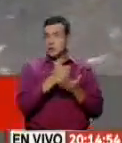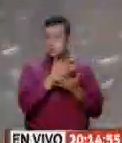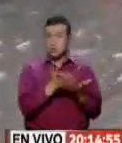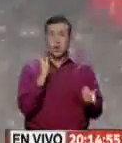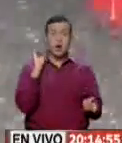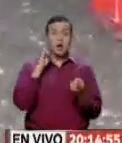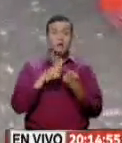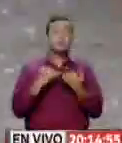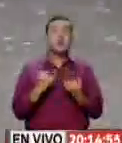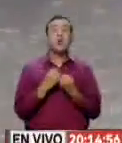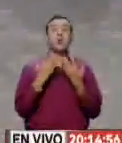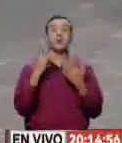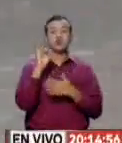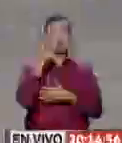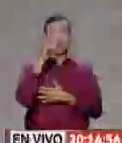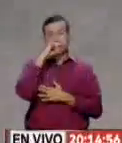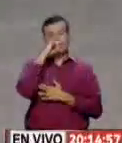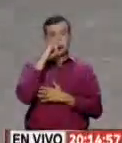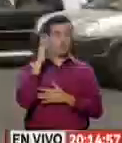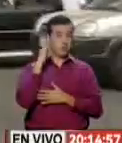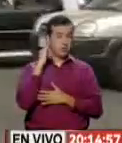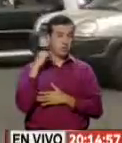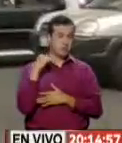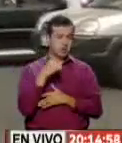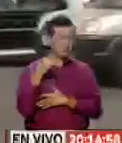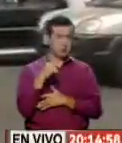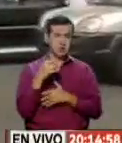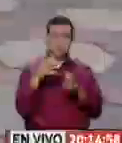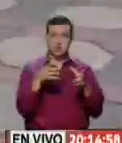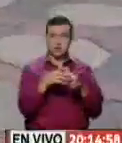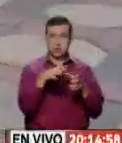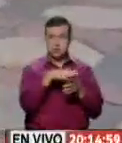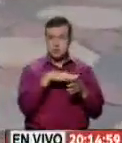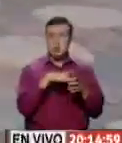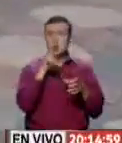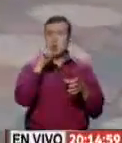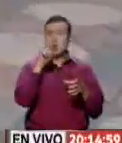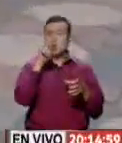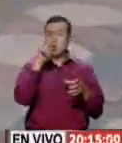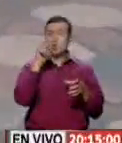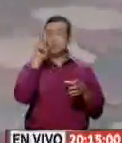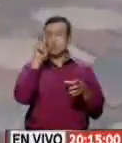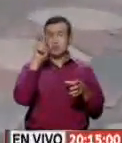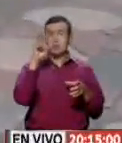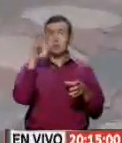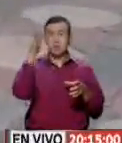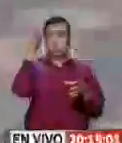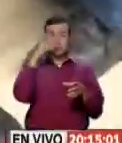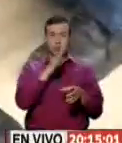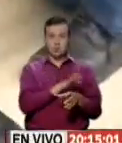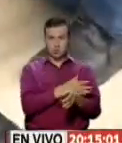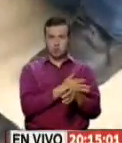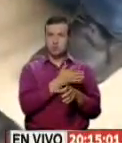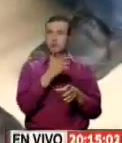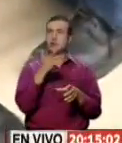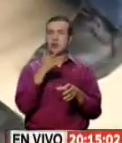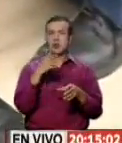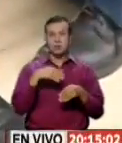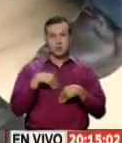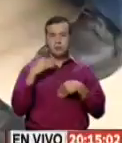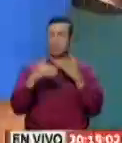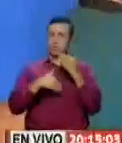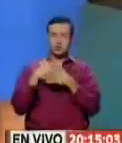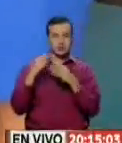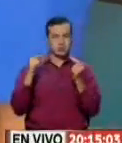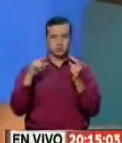ahora son 18 niños víctimas de abuso sexual. Por uno de los casos, el profesor de música se acogió al